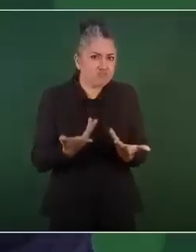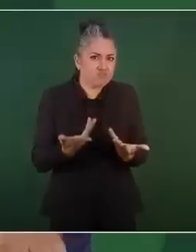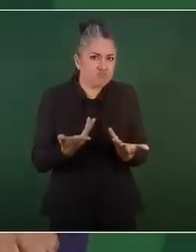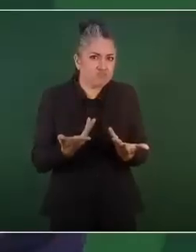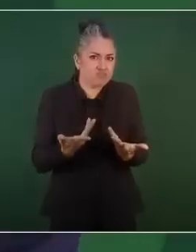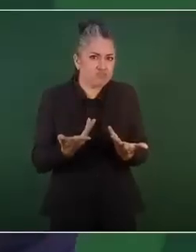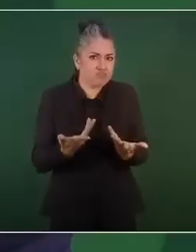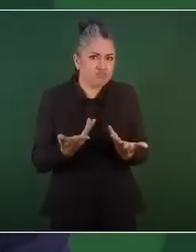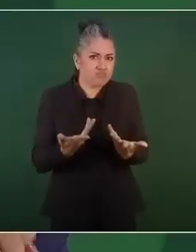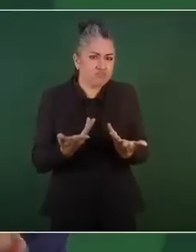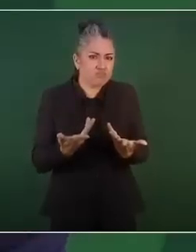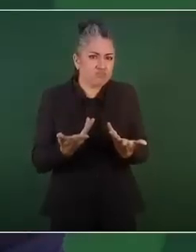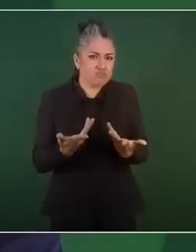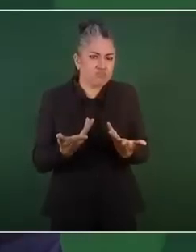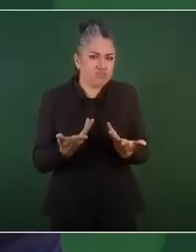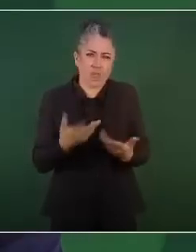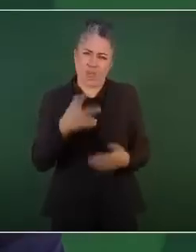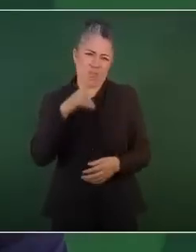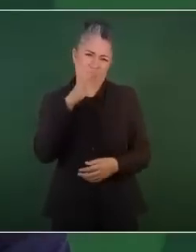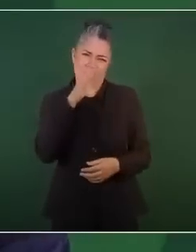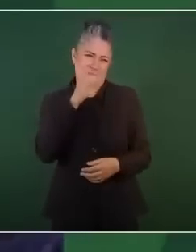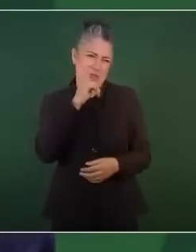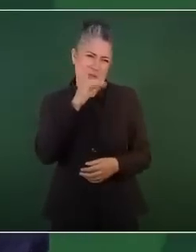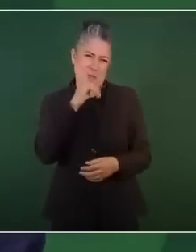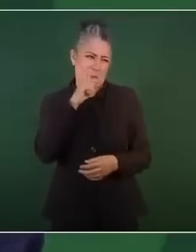no se puede